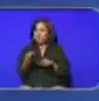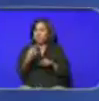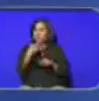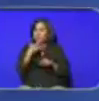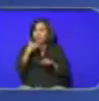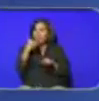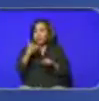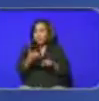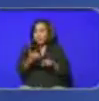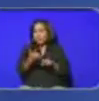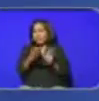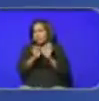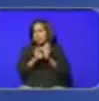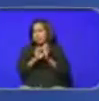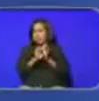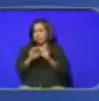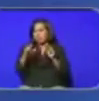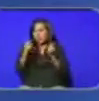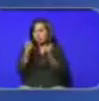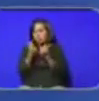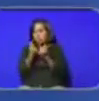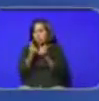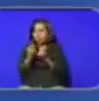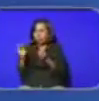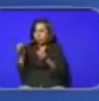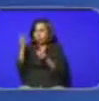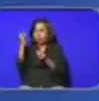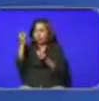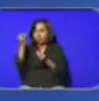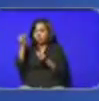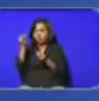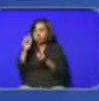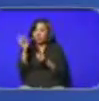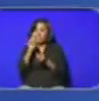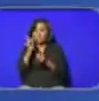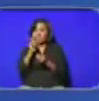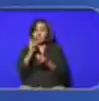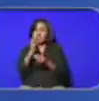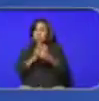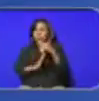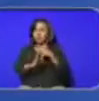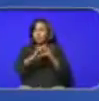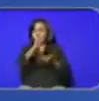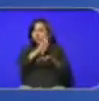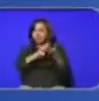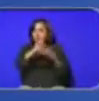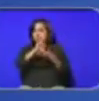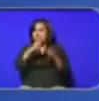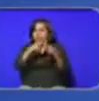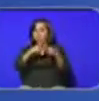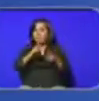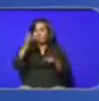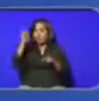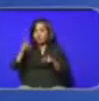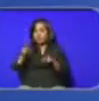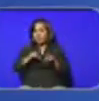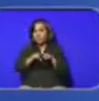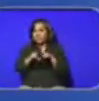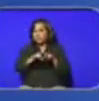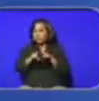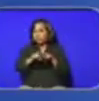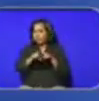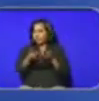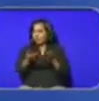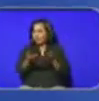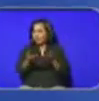los jóvenes que salen de la media y que no están ingresando a la universidad pero que necesitan competencias, lo que va a atender